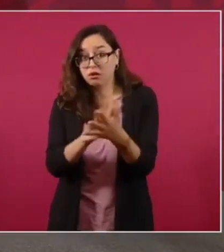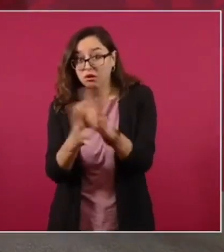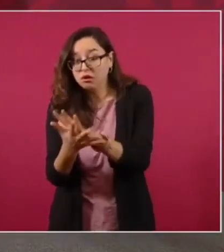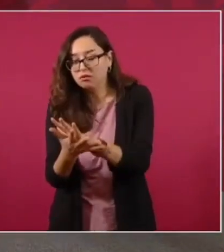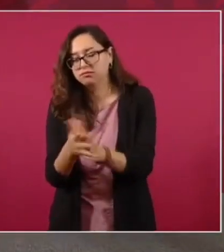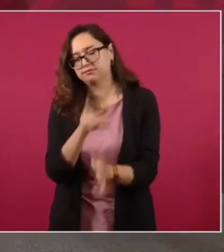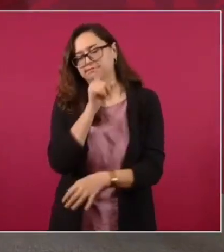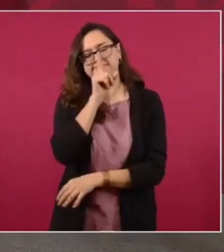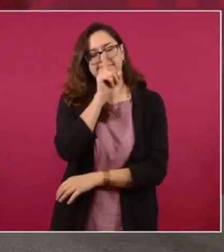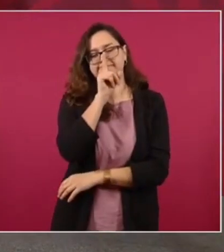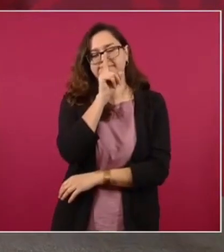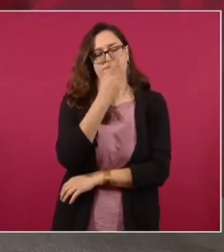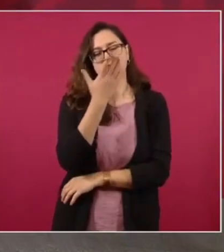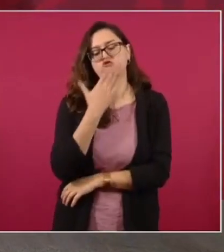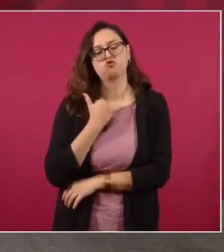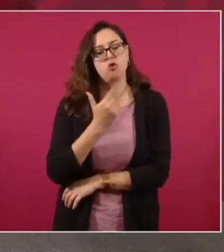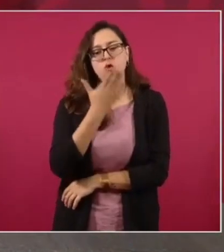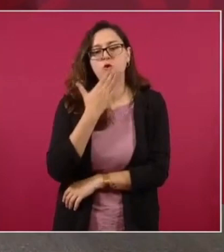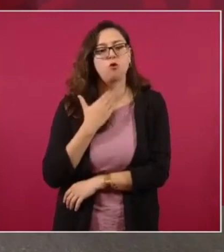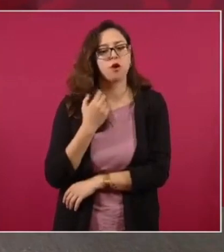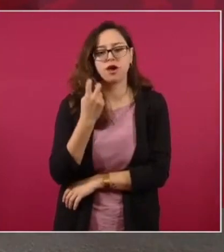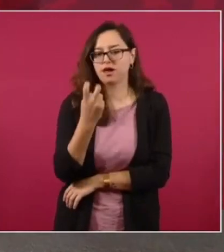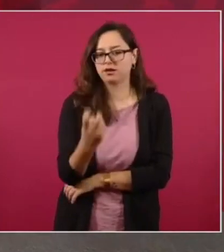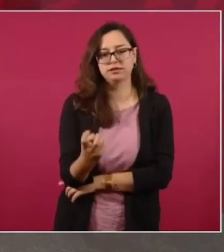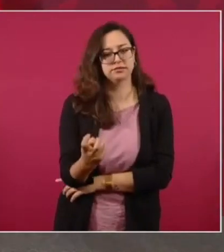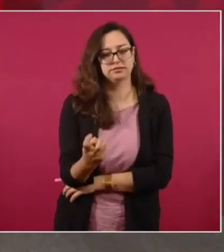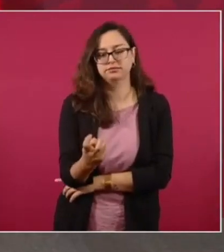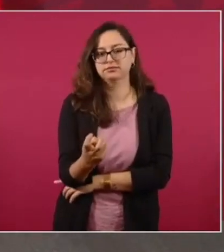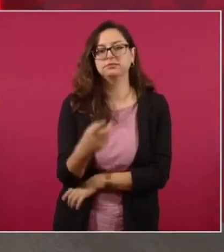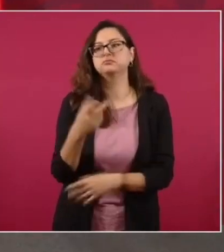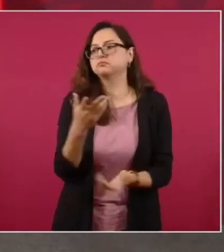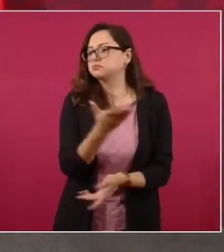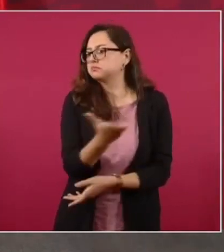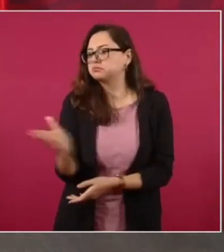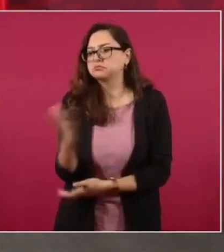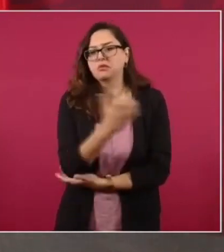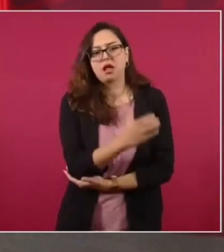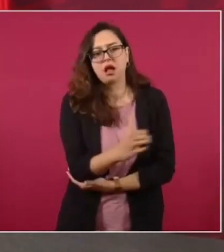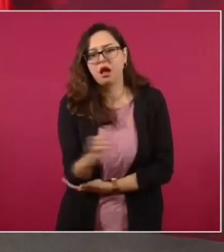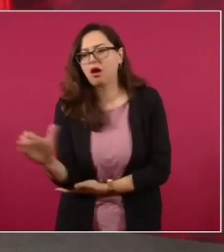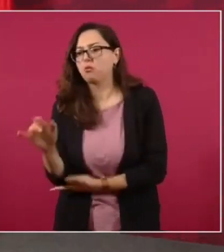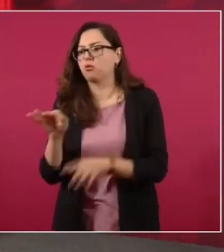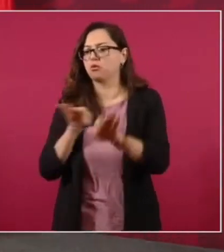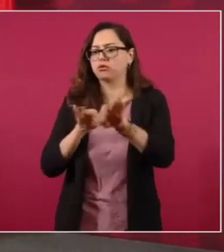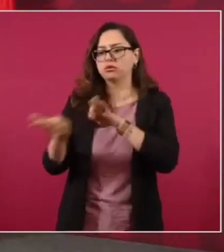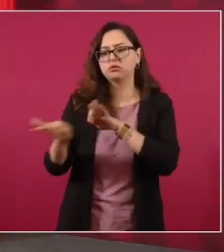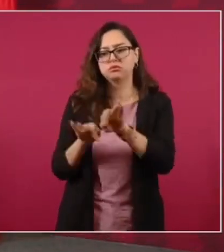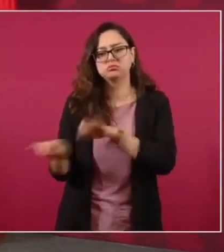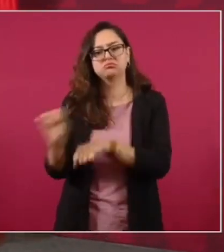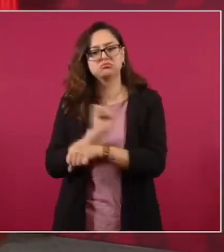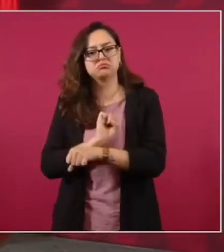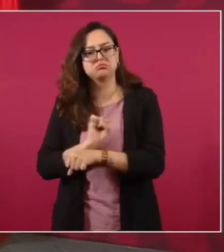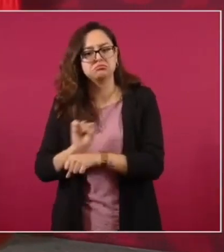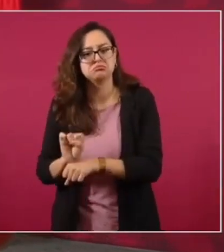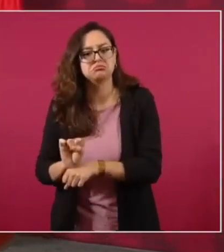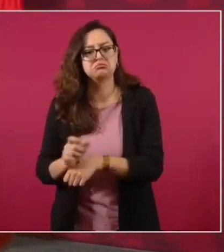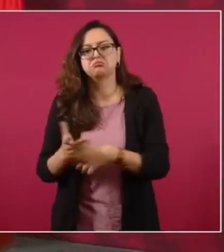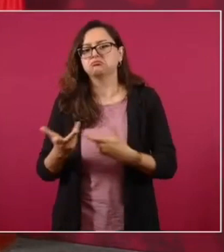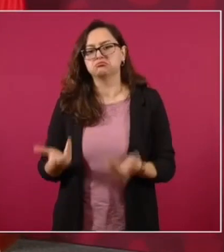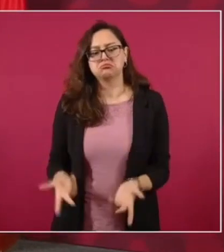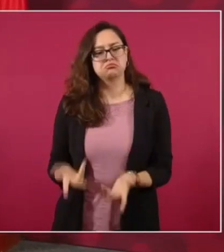producen aguacates, que son agricultores y que lo que